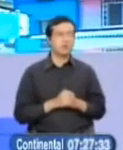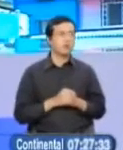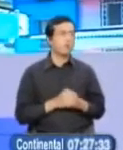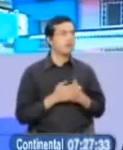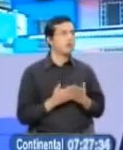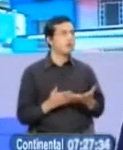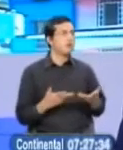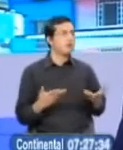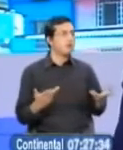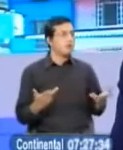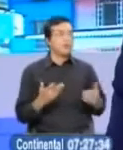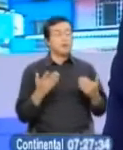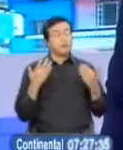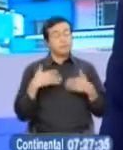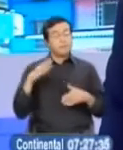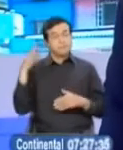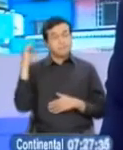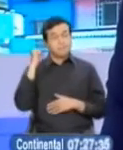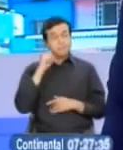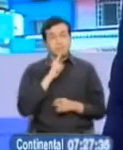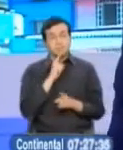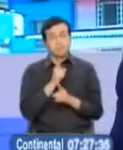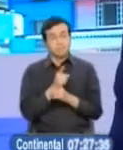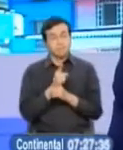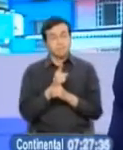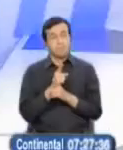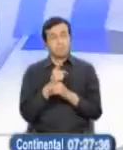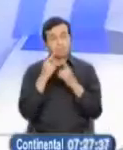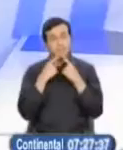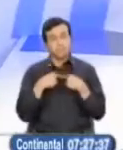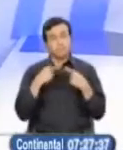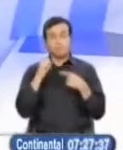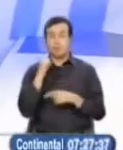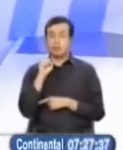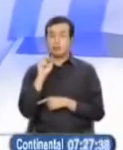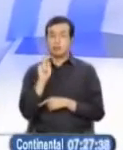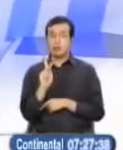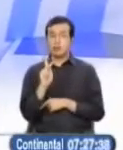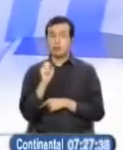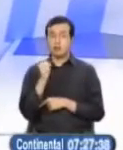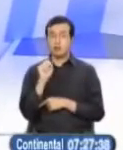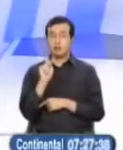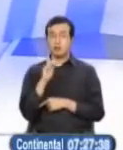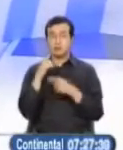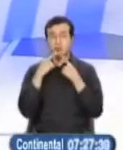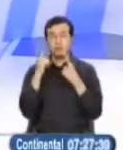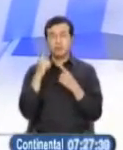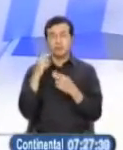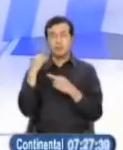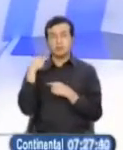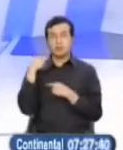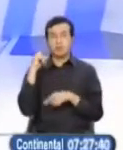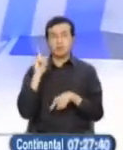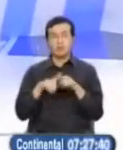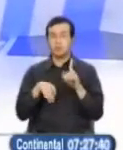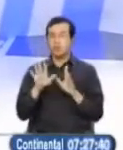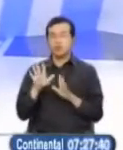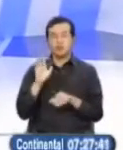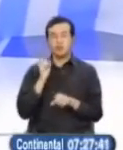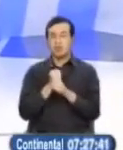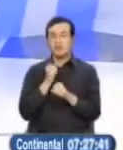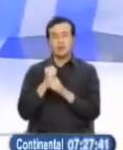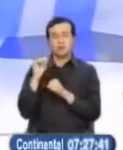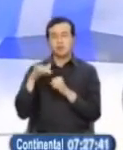Entonces, de esta manera, hemos dicho que SK se declaró incompetente en poder realizar ese